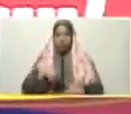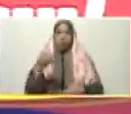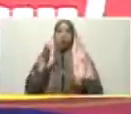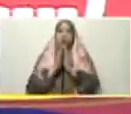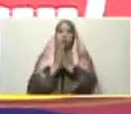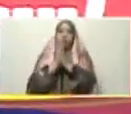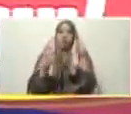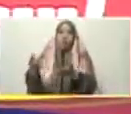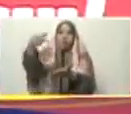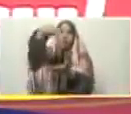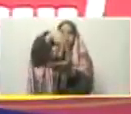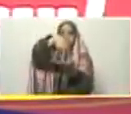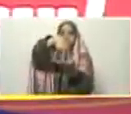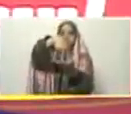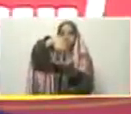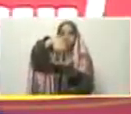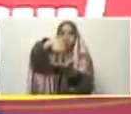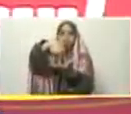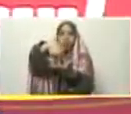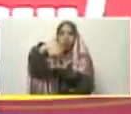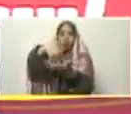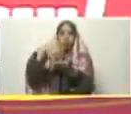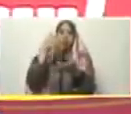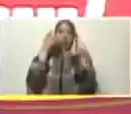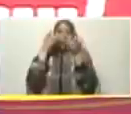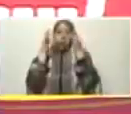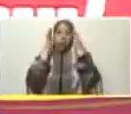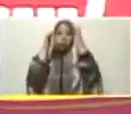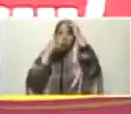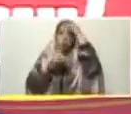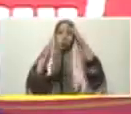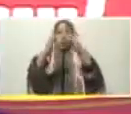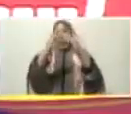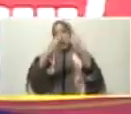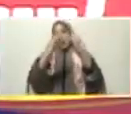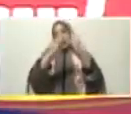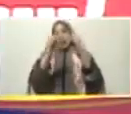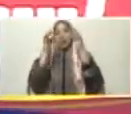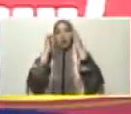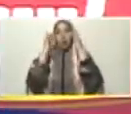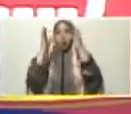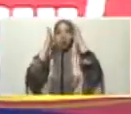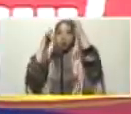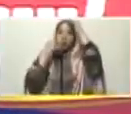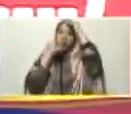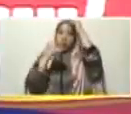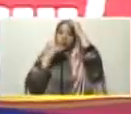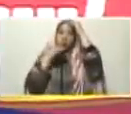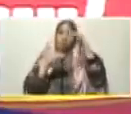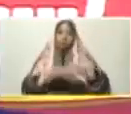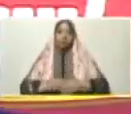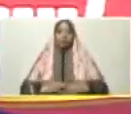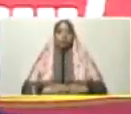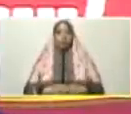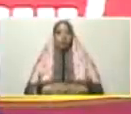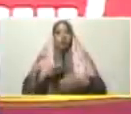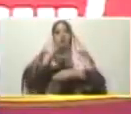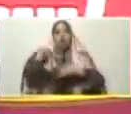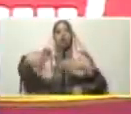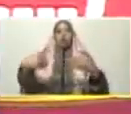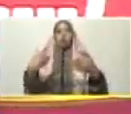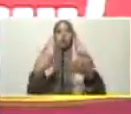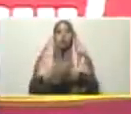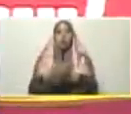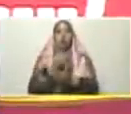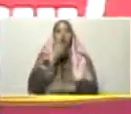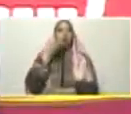pie para que las vean en su casa y para que las vean toda la